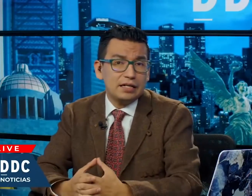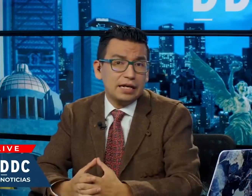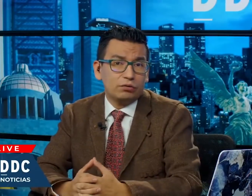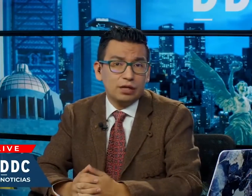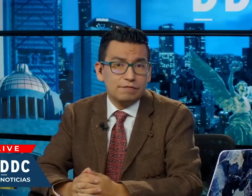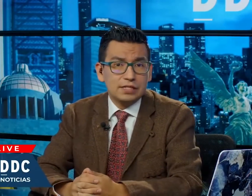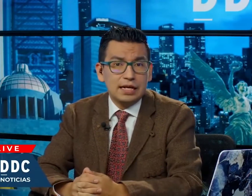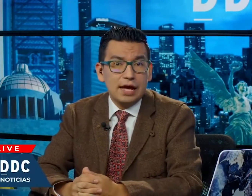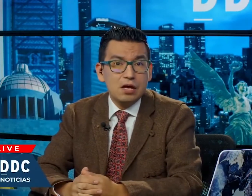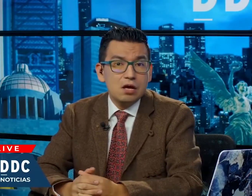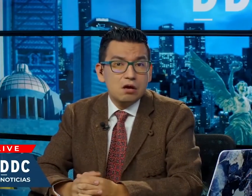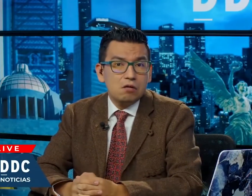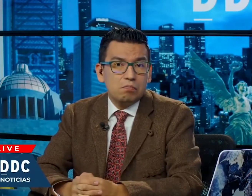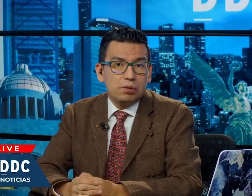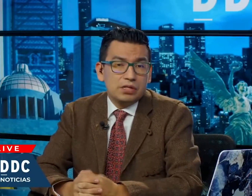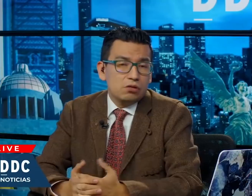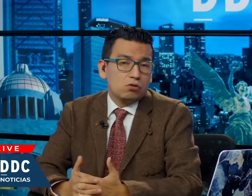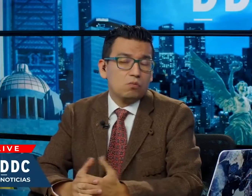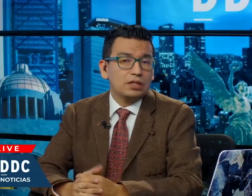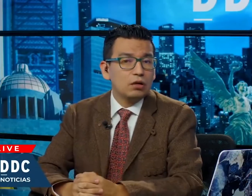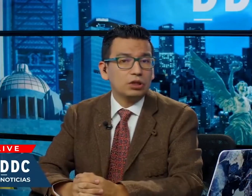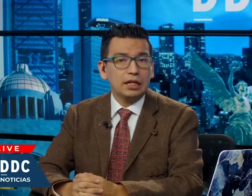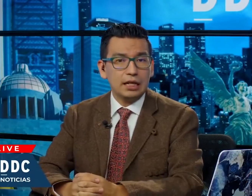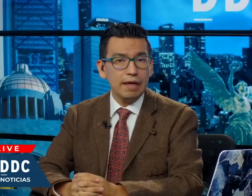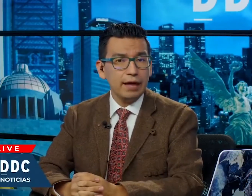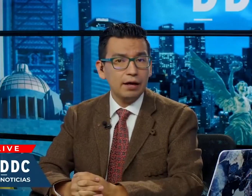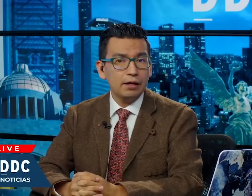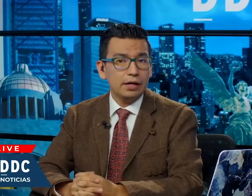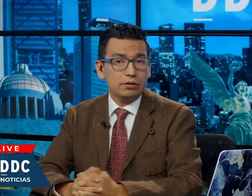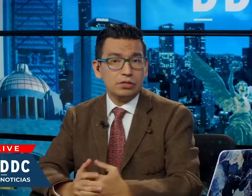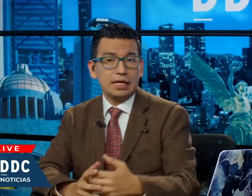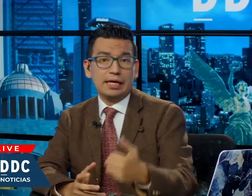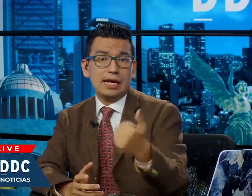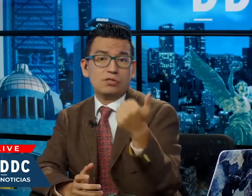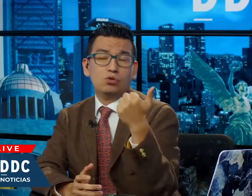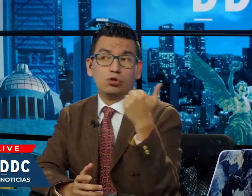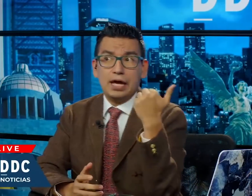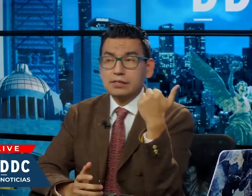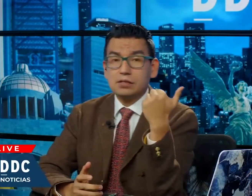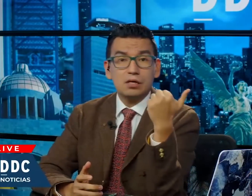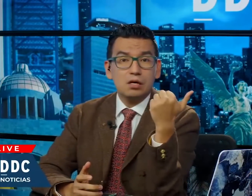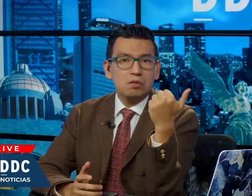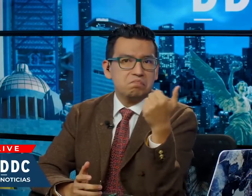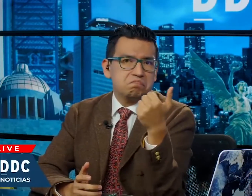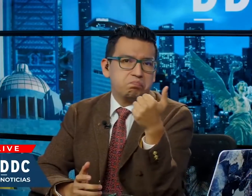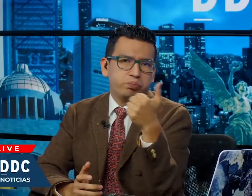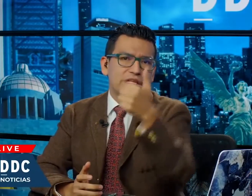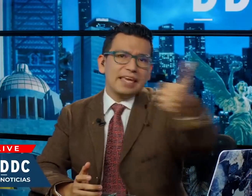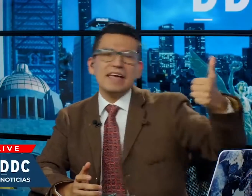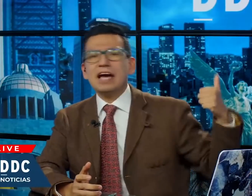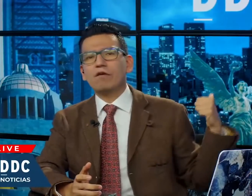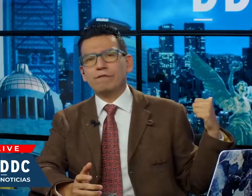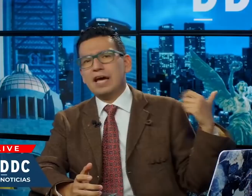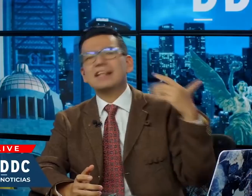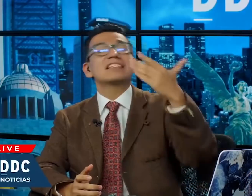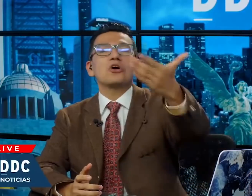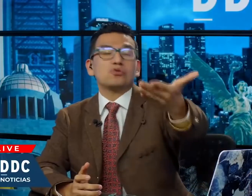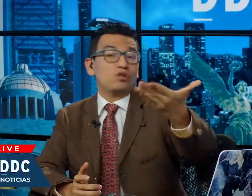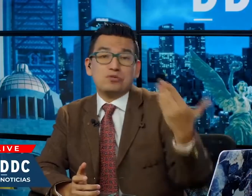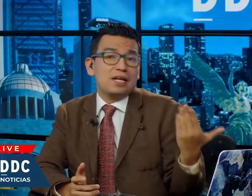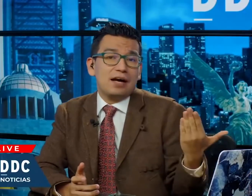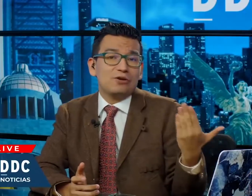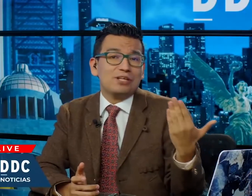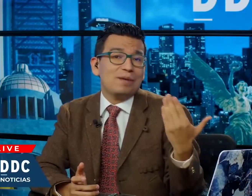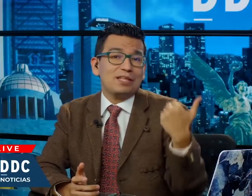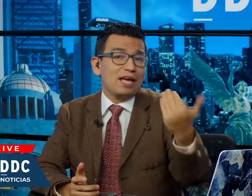tenido el canal directo de la fiscalía, pues ellos como tal no tienen nada. Entonces aquí el asunto es, pues allá ya confían,